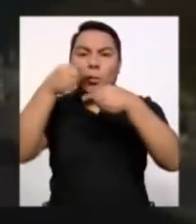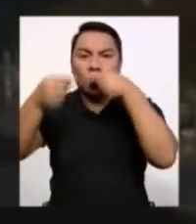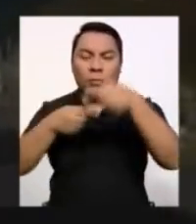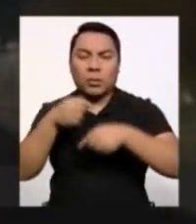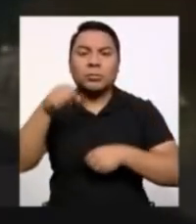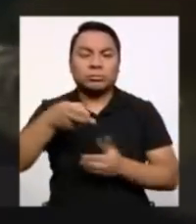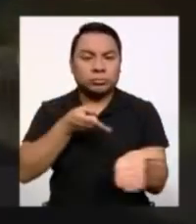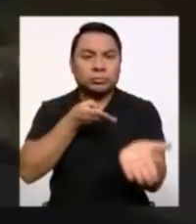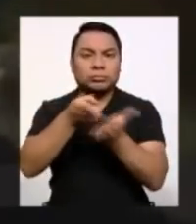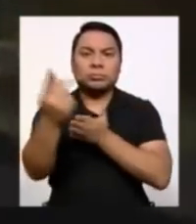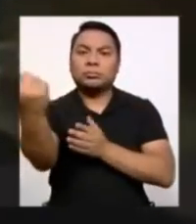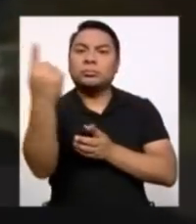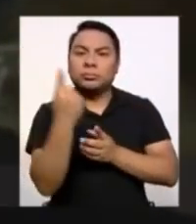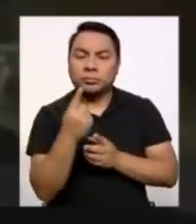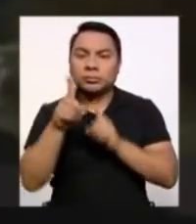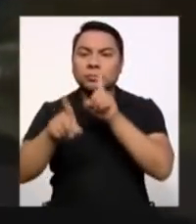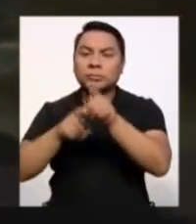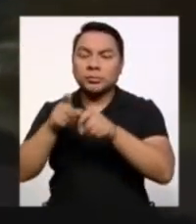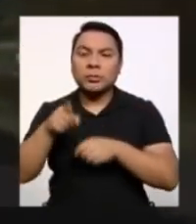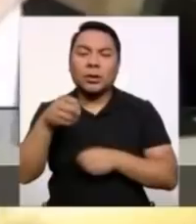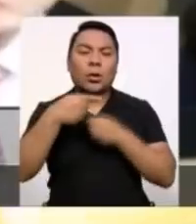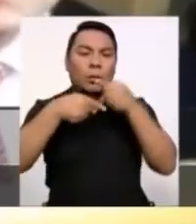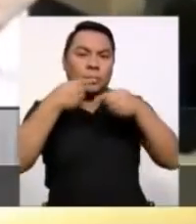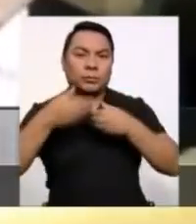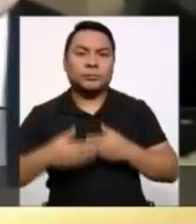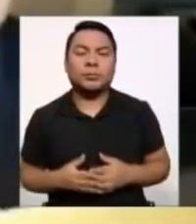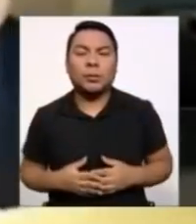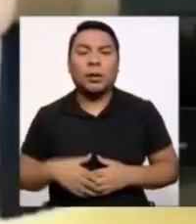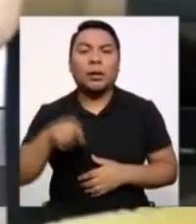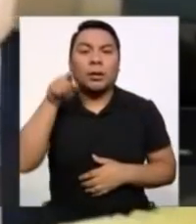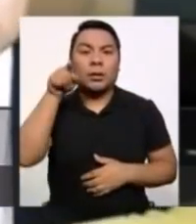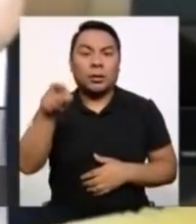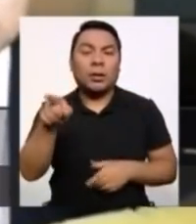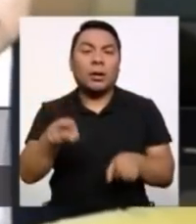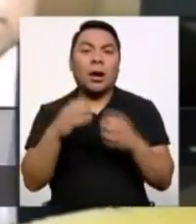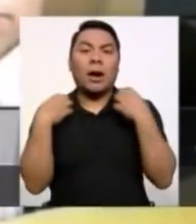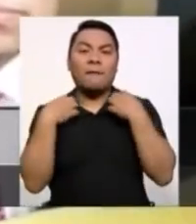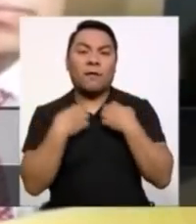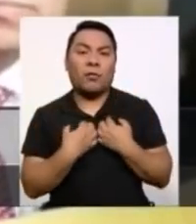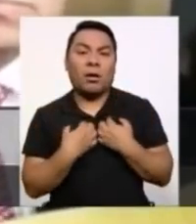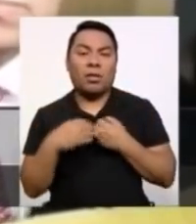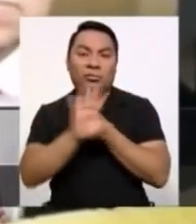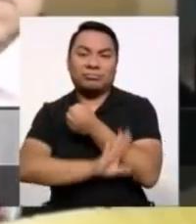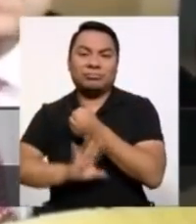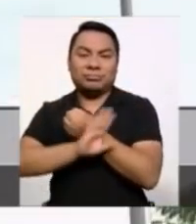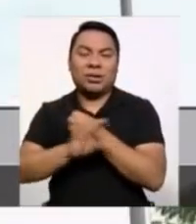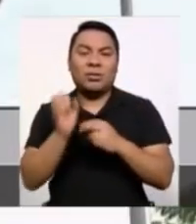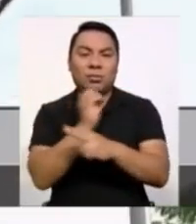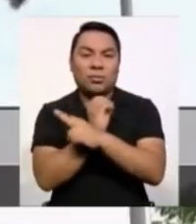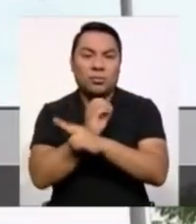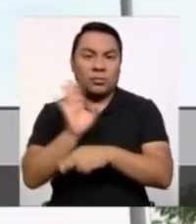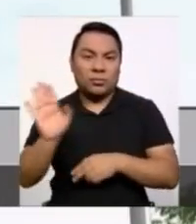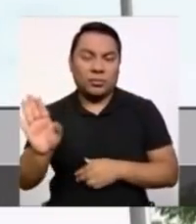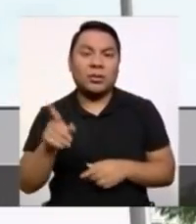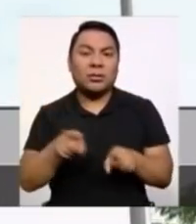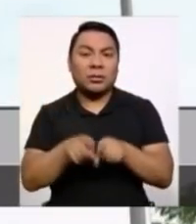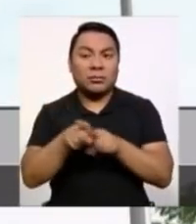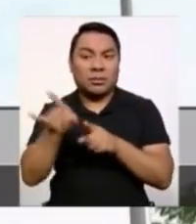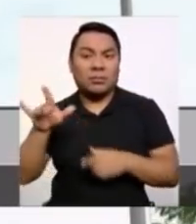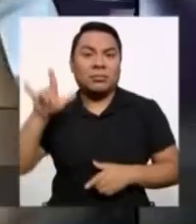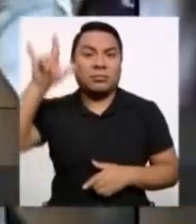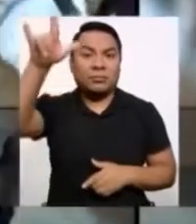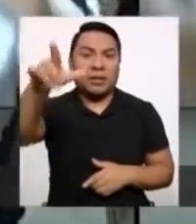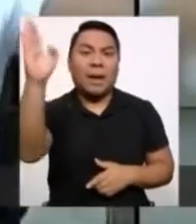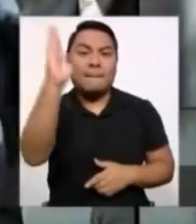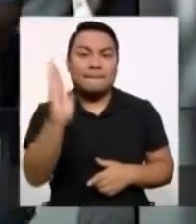garantías que debe reunir un proceso. Por su parte, los abogados de la familia Humala Heredia, quienes también viajaron a Brasil,